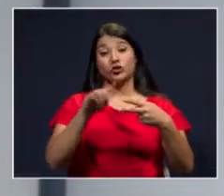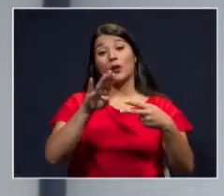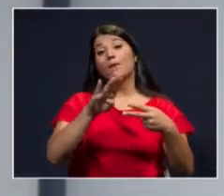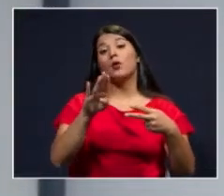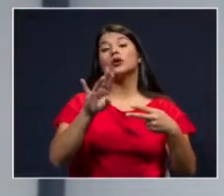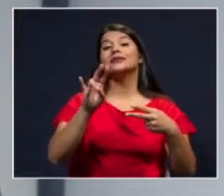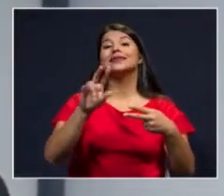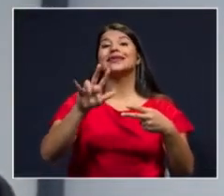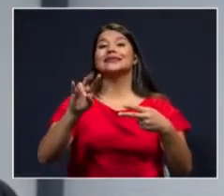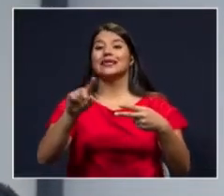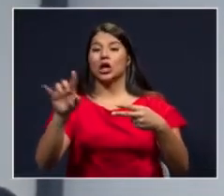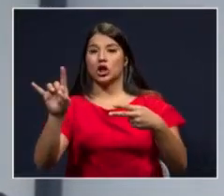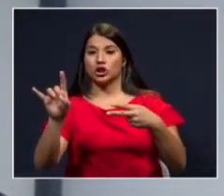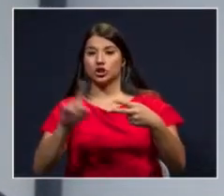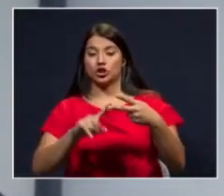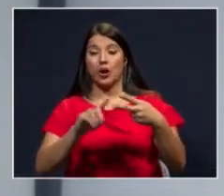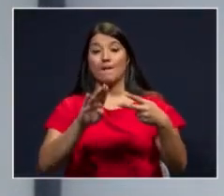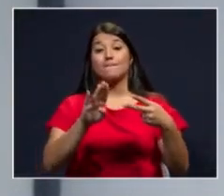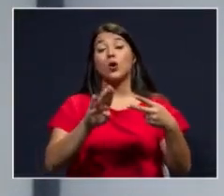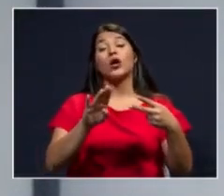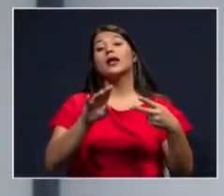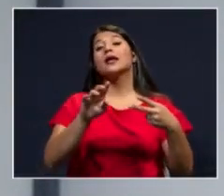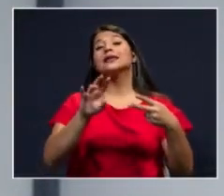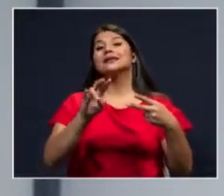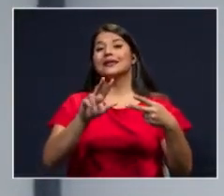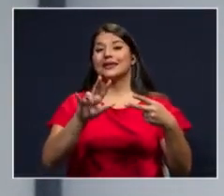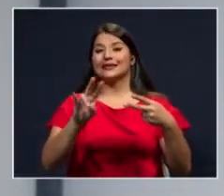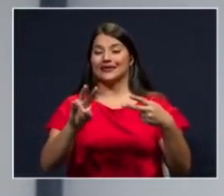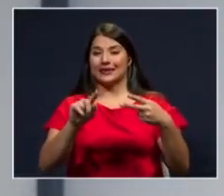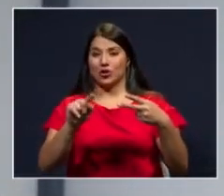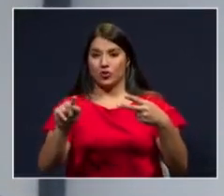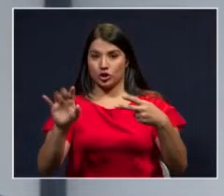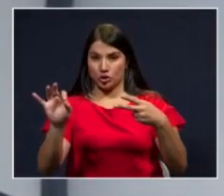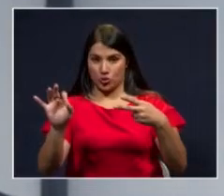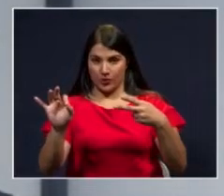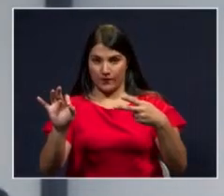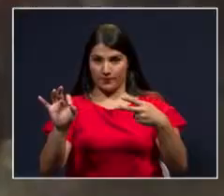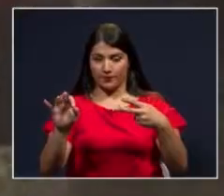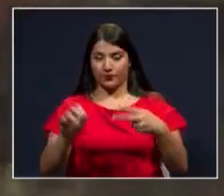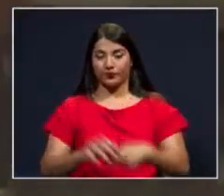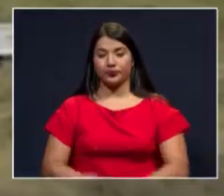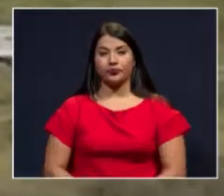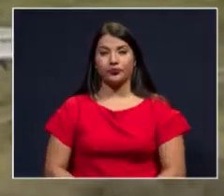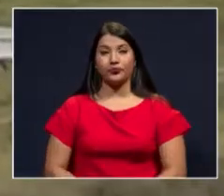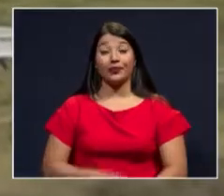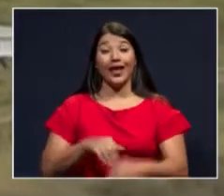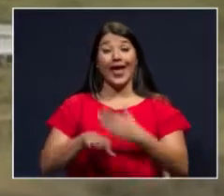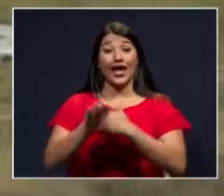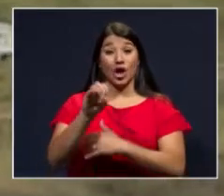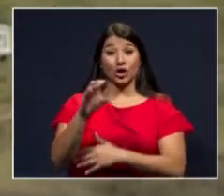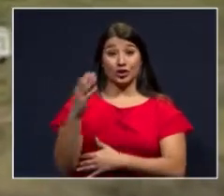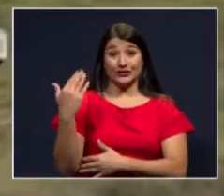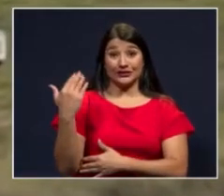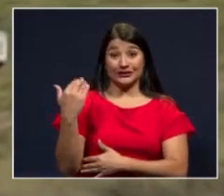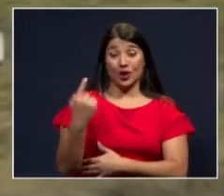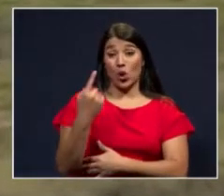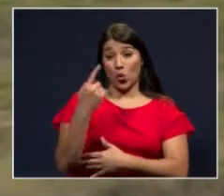737-8 y Boeing 737-9 serie MAX. En octubre anterior, un